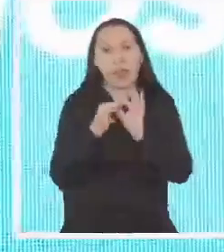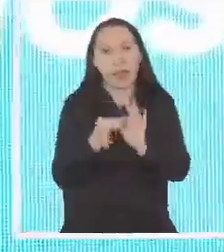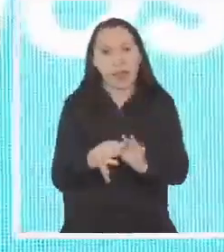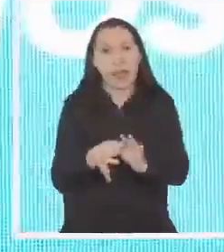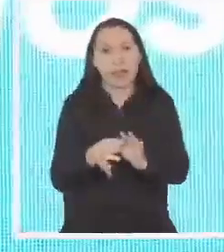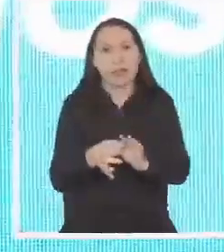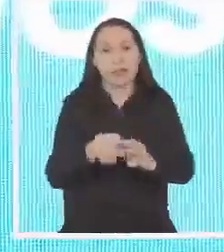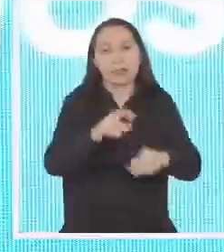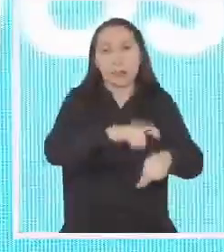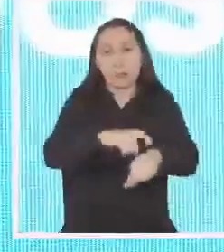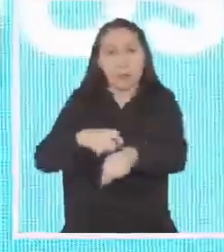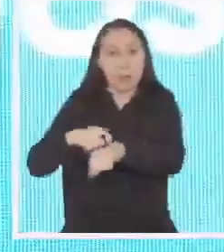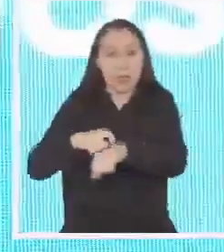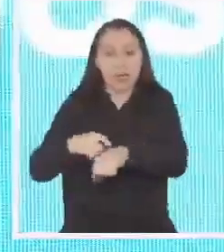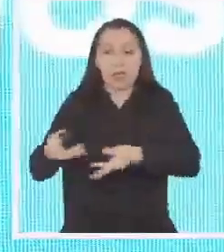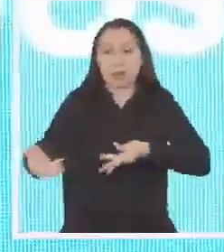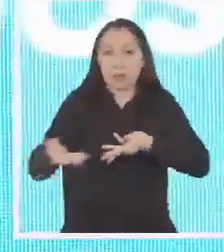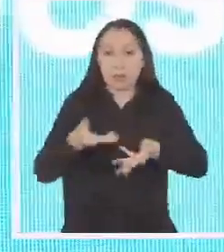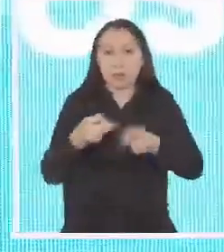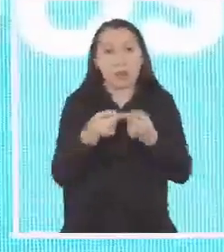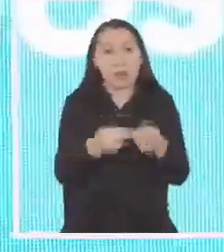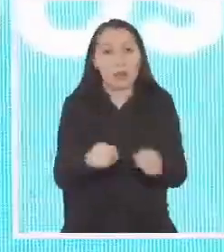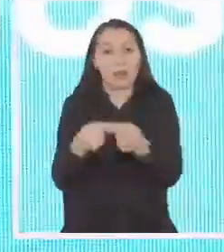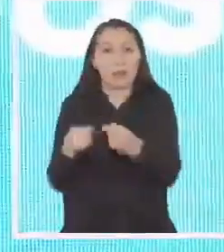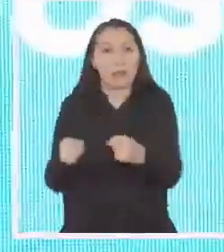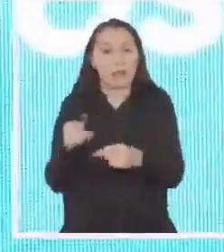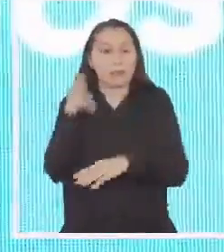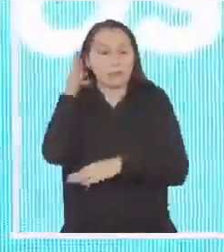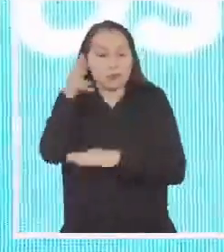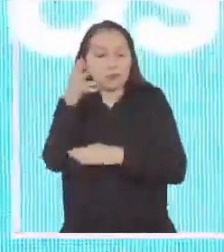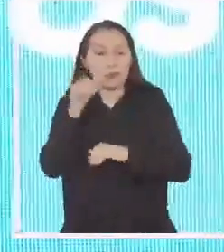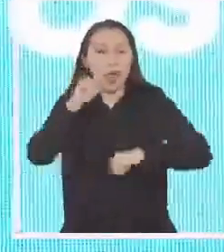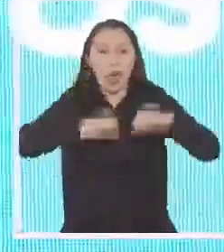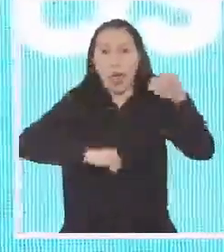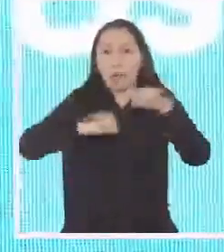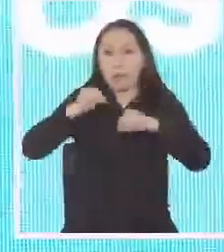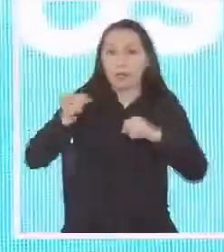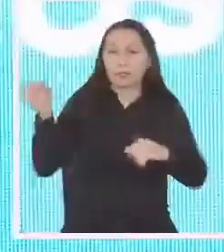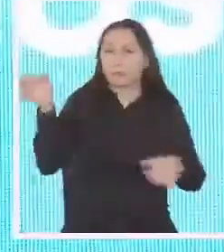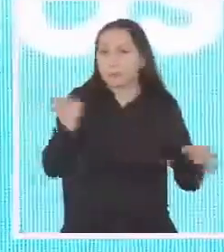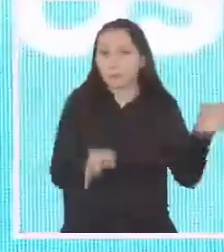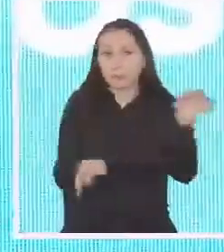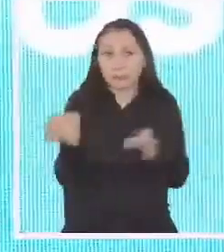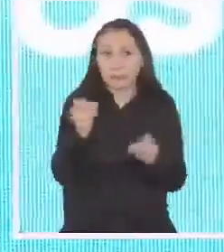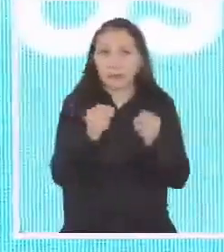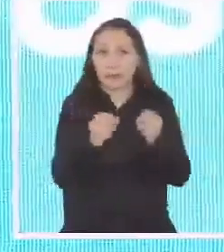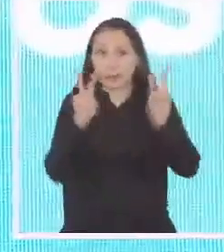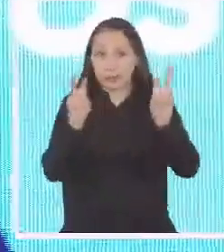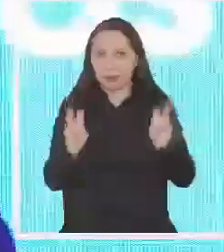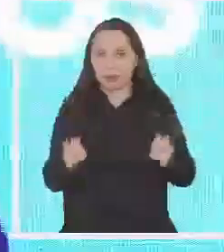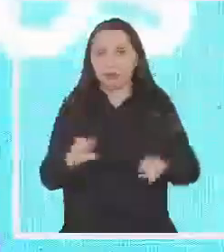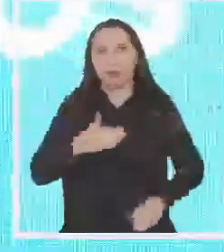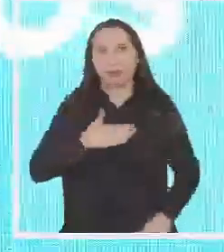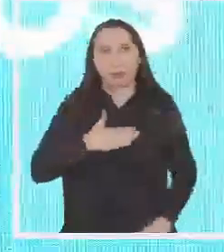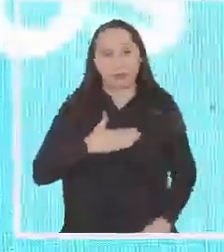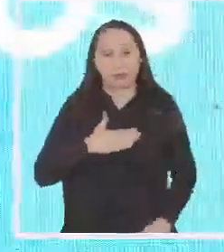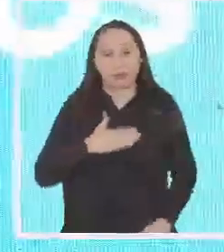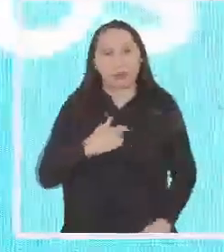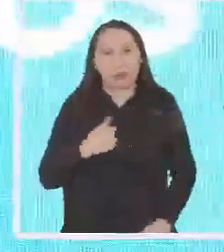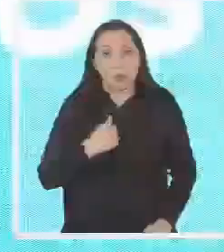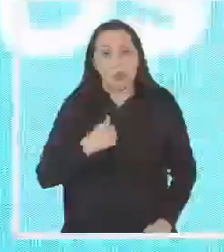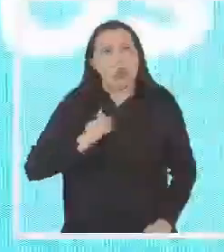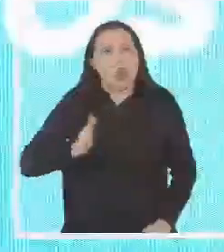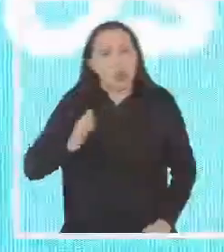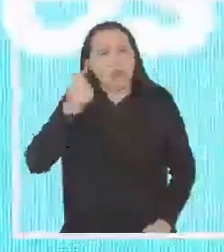los espacios que desde los diferentes foros empresariales se han planteado para esto. Yo me